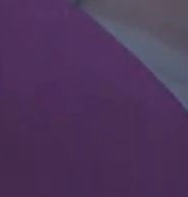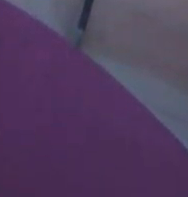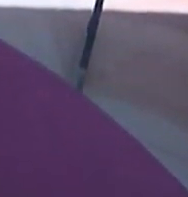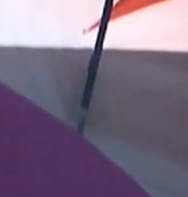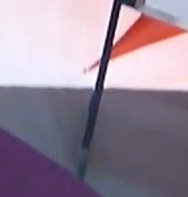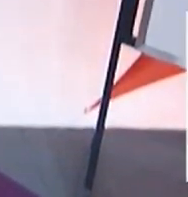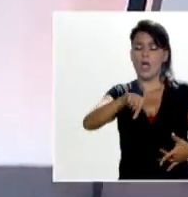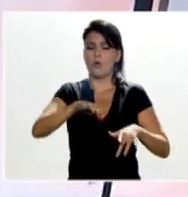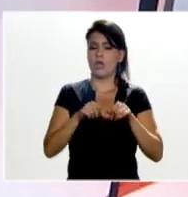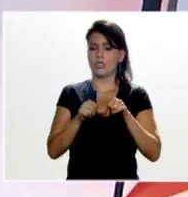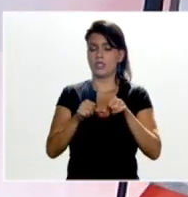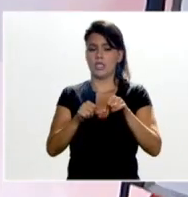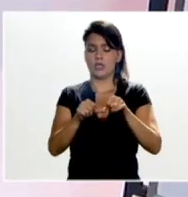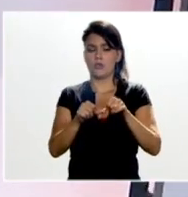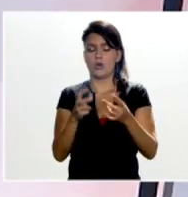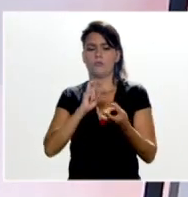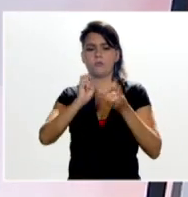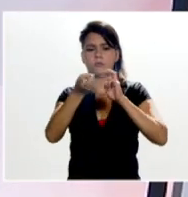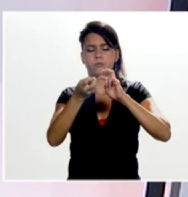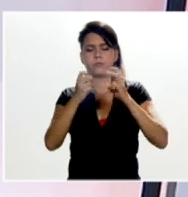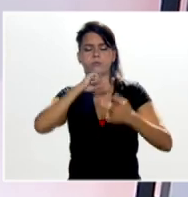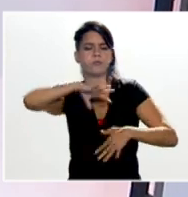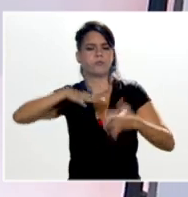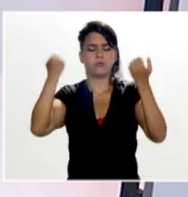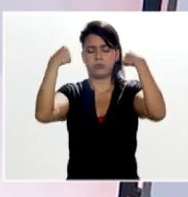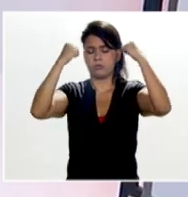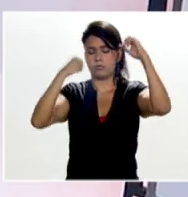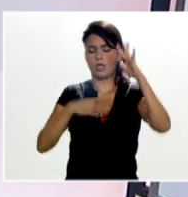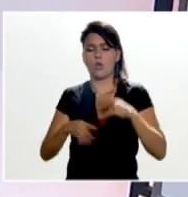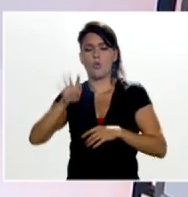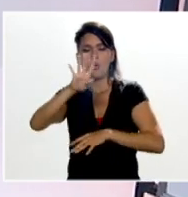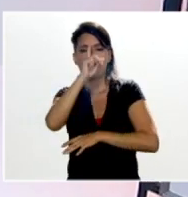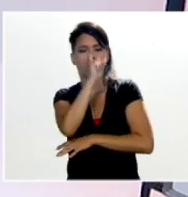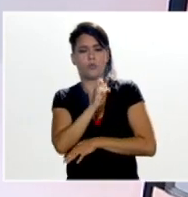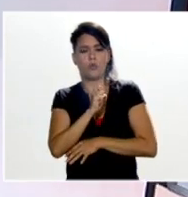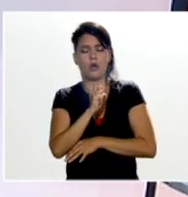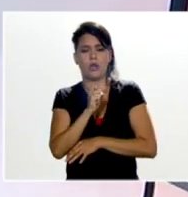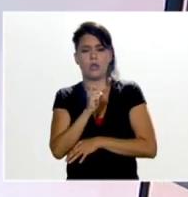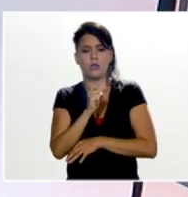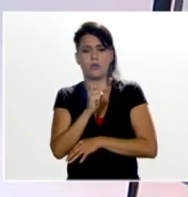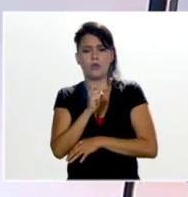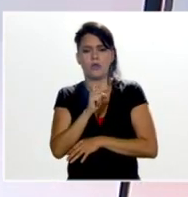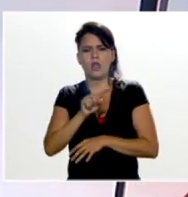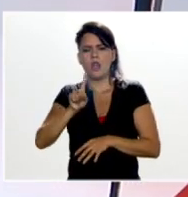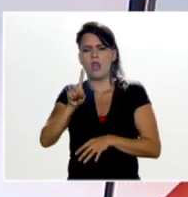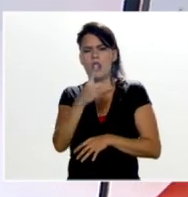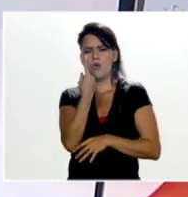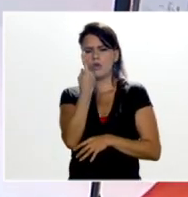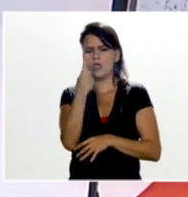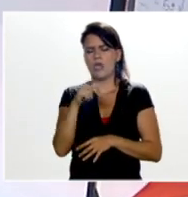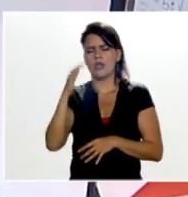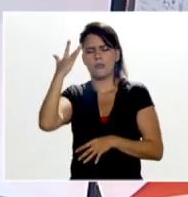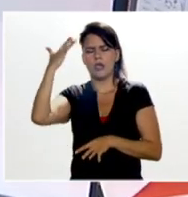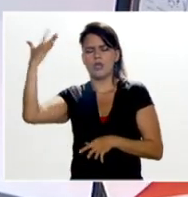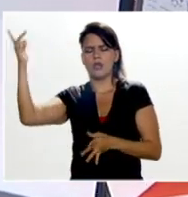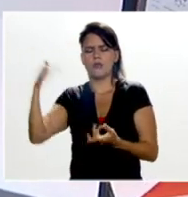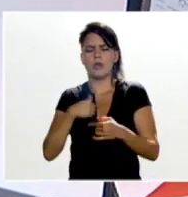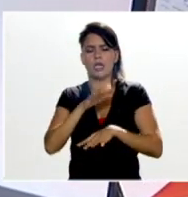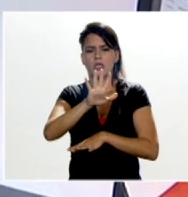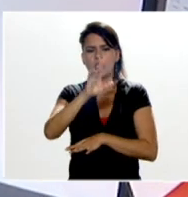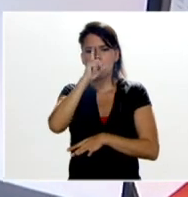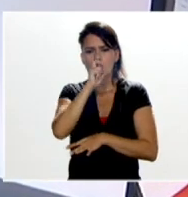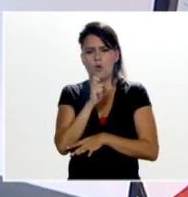Ahora continuemos con el referente teórico práctico para cuarto año, la unidad imaginaria, y para quinto año,